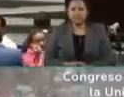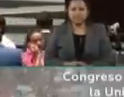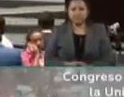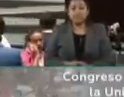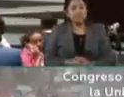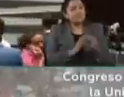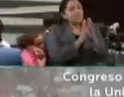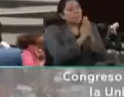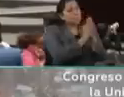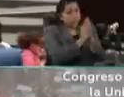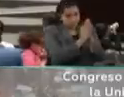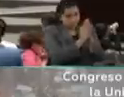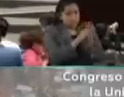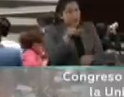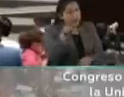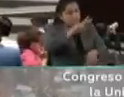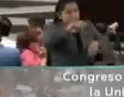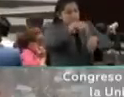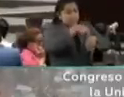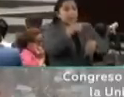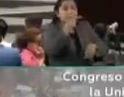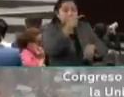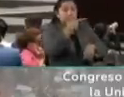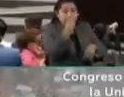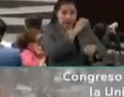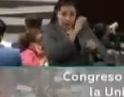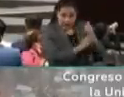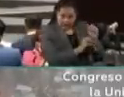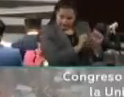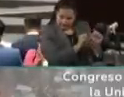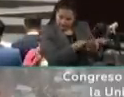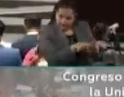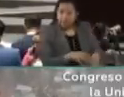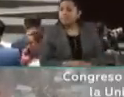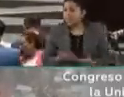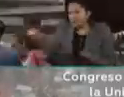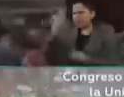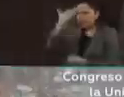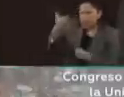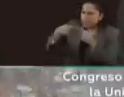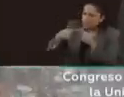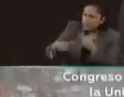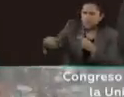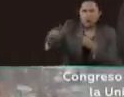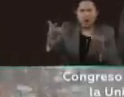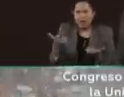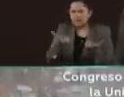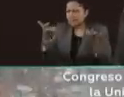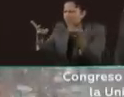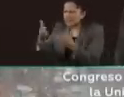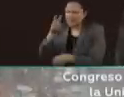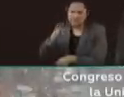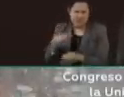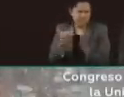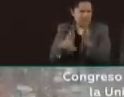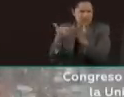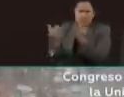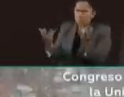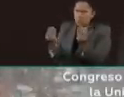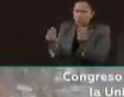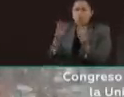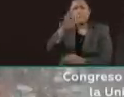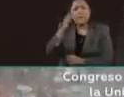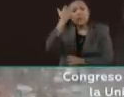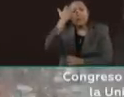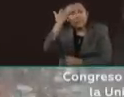Por favor, dejen que el compañero concluya. Aún queda mucho por hacer. Vamos a hacer en poco tiempo lo que no hizo en